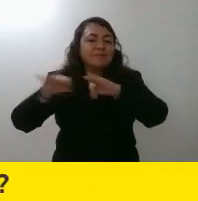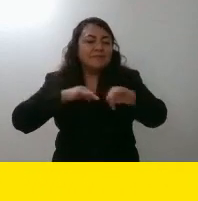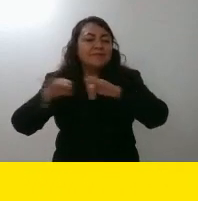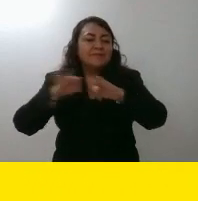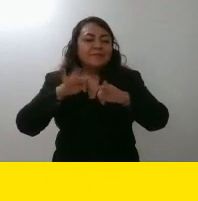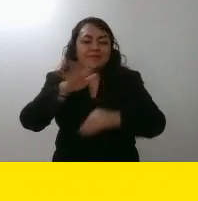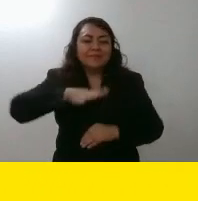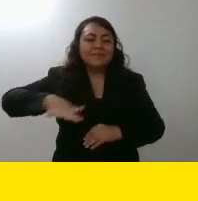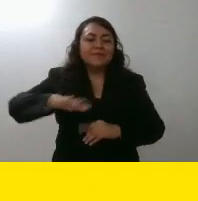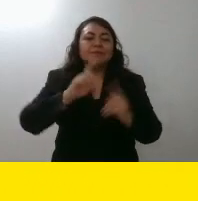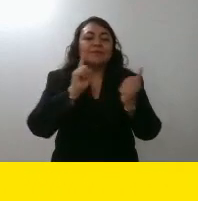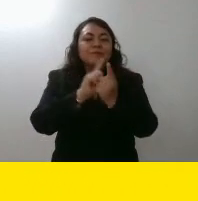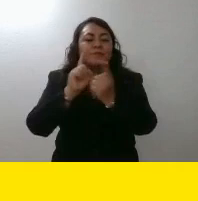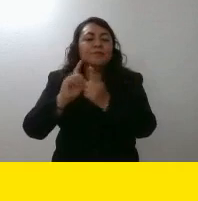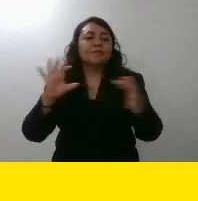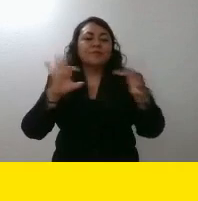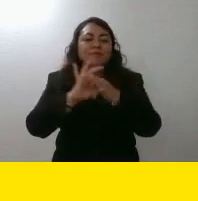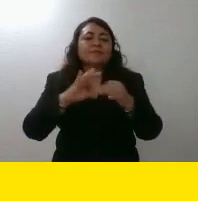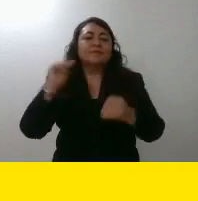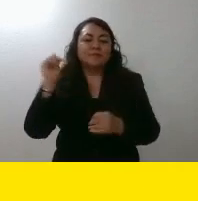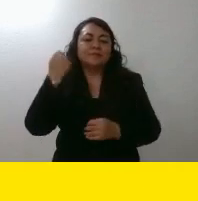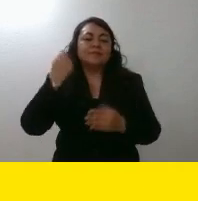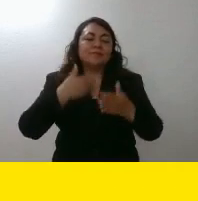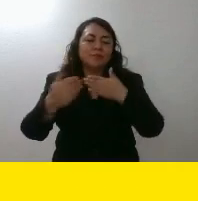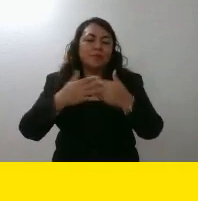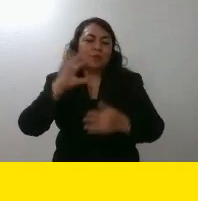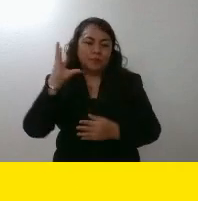sector social vinculado con la tecnología.